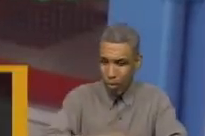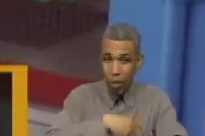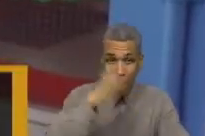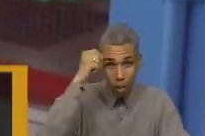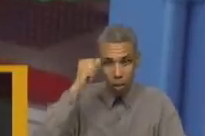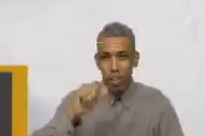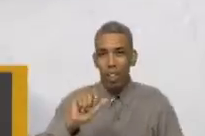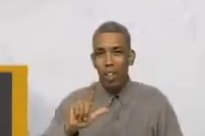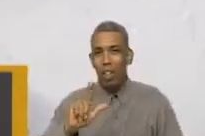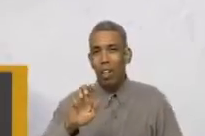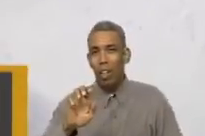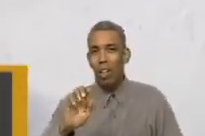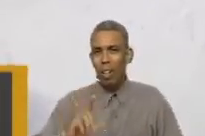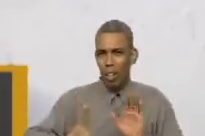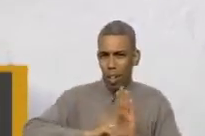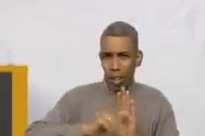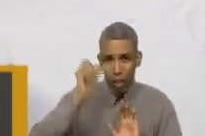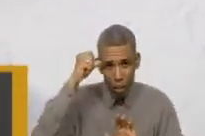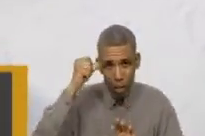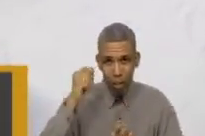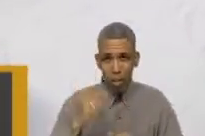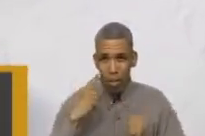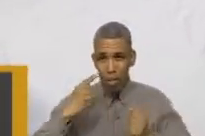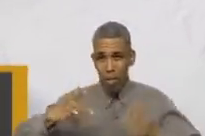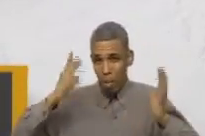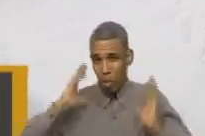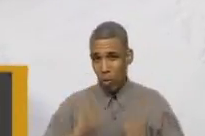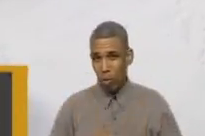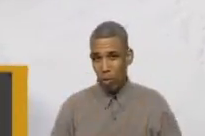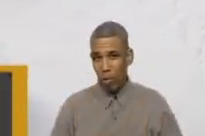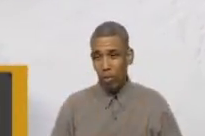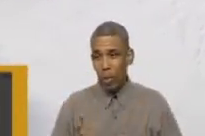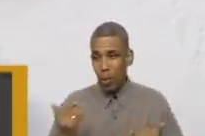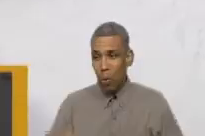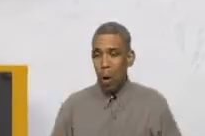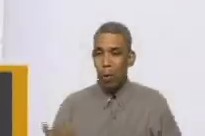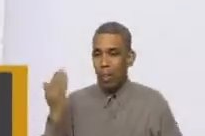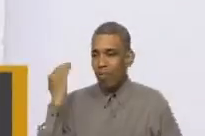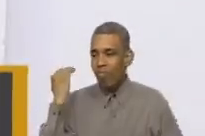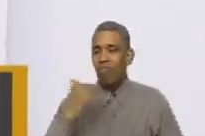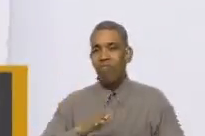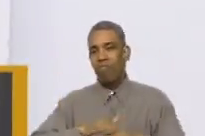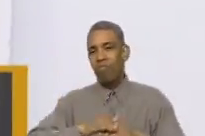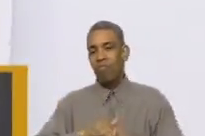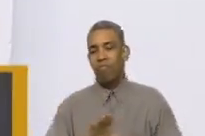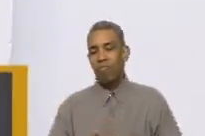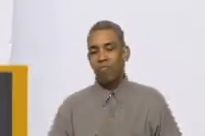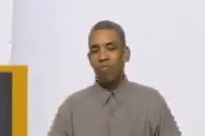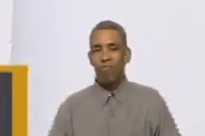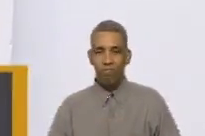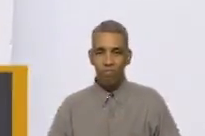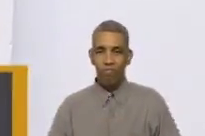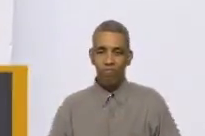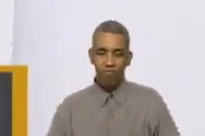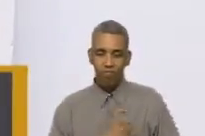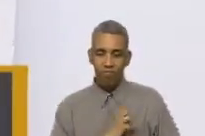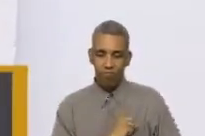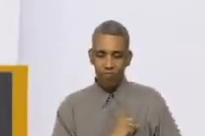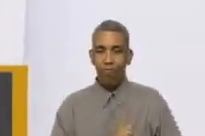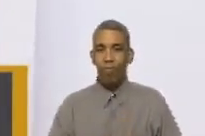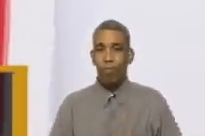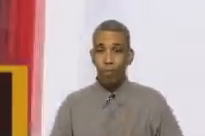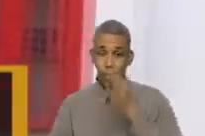país. Y pues con nostalgia recibimos la noticia ayer, porque Barranca Bermeja también le